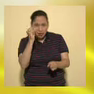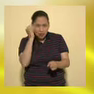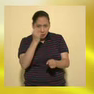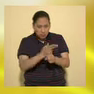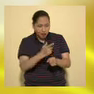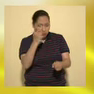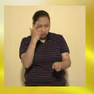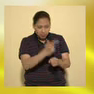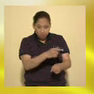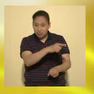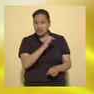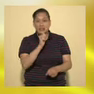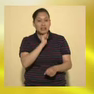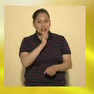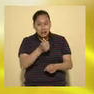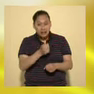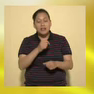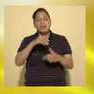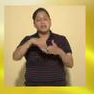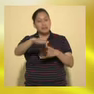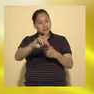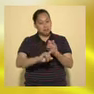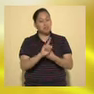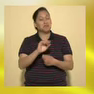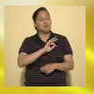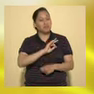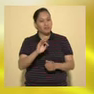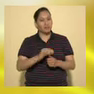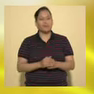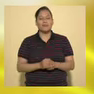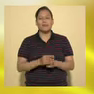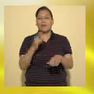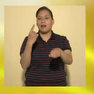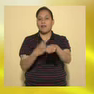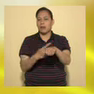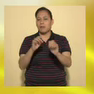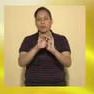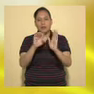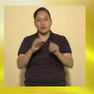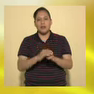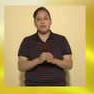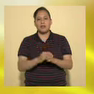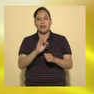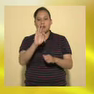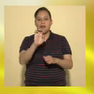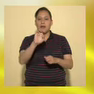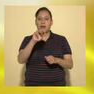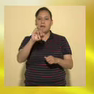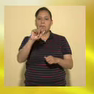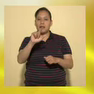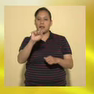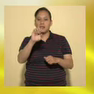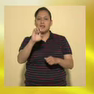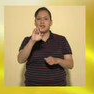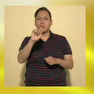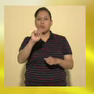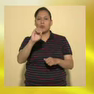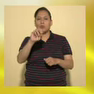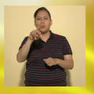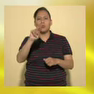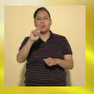larga, te pueden dar muchos problemas. Okay. Enfermedades como fenilcetonuria, por ejemplo. ¿Qué es